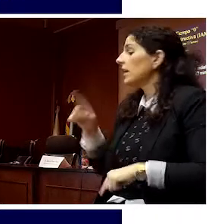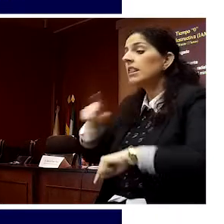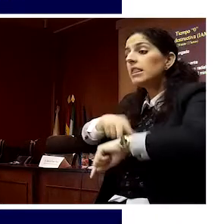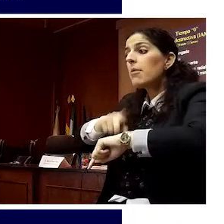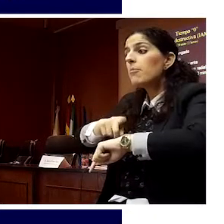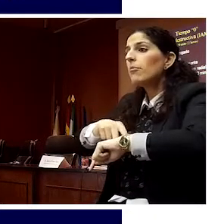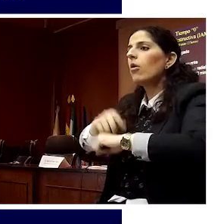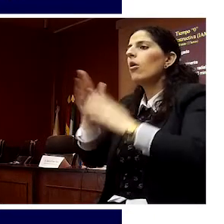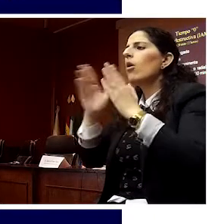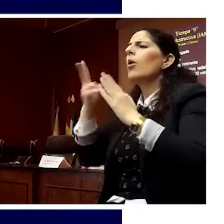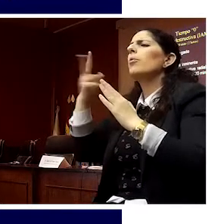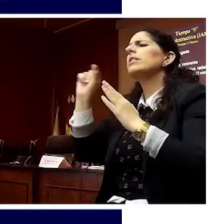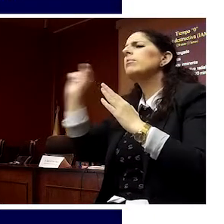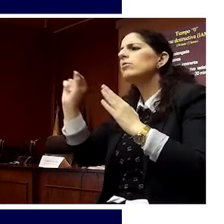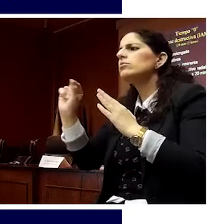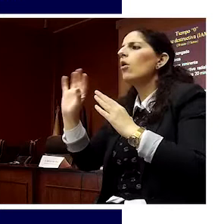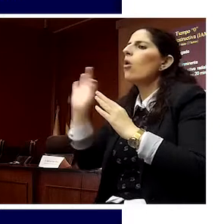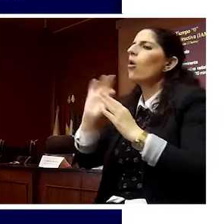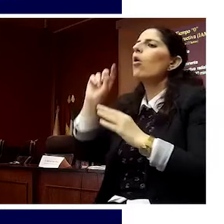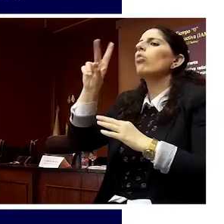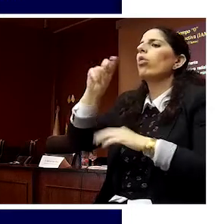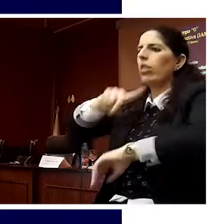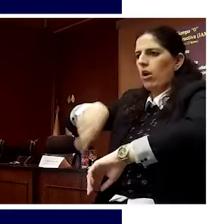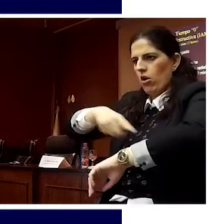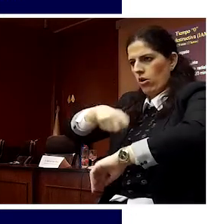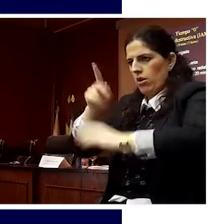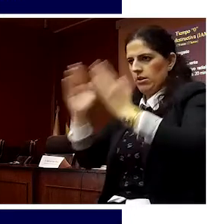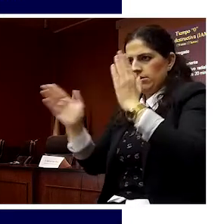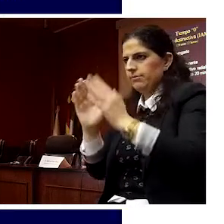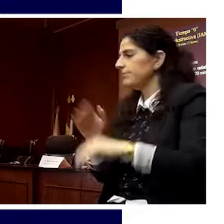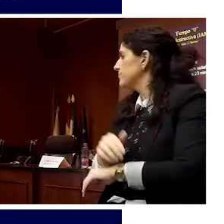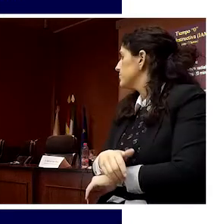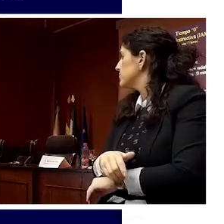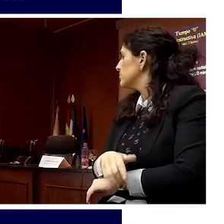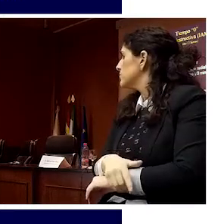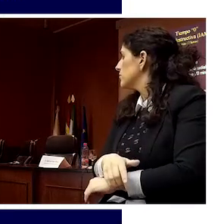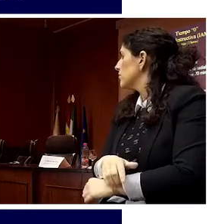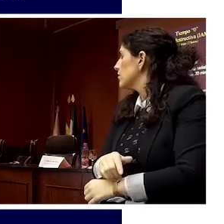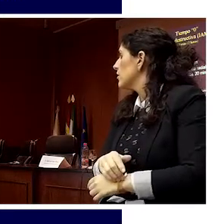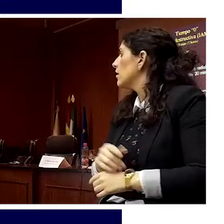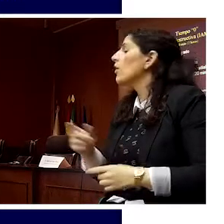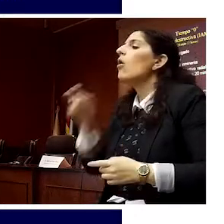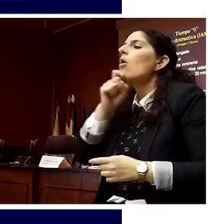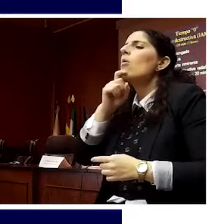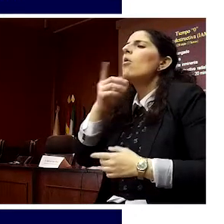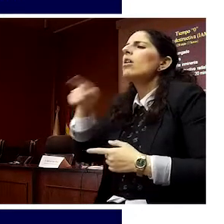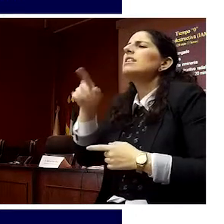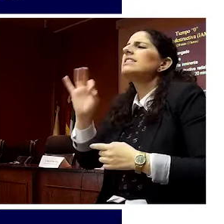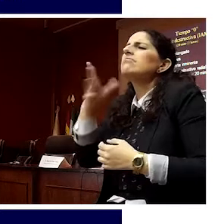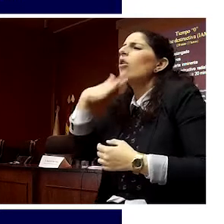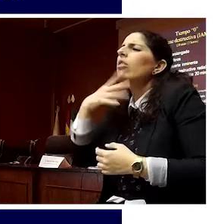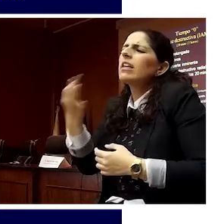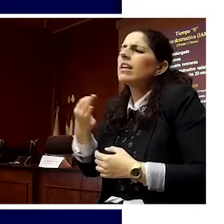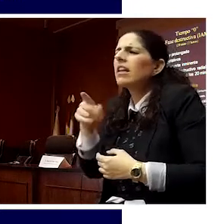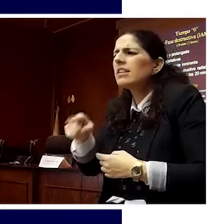tiempo que oscila entre 20 minutos y 12 horas. ¿Cómo se caracteriza